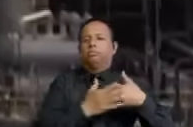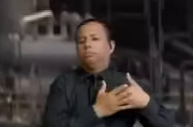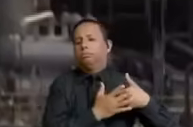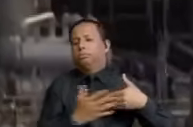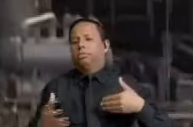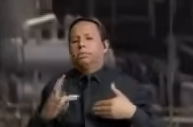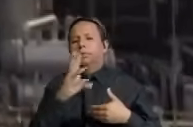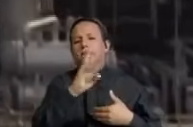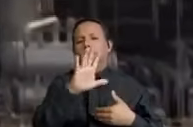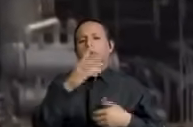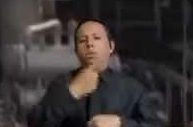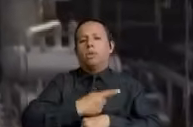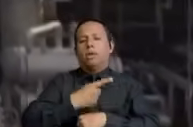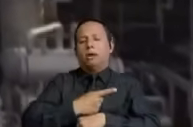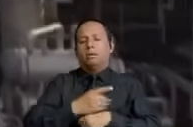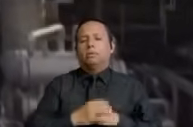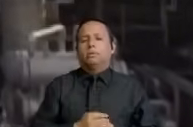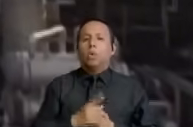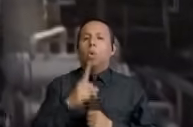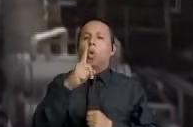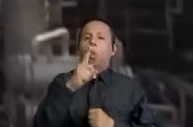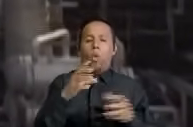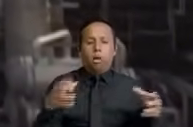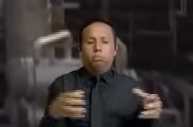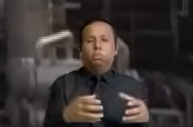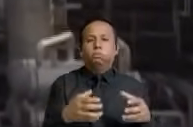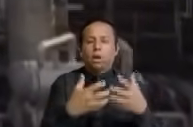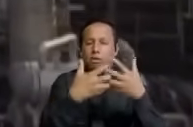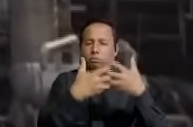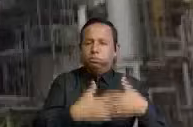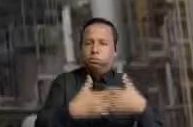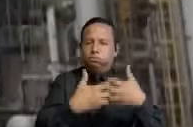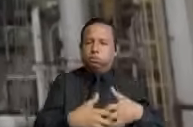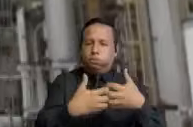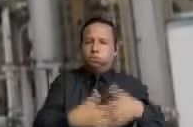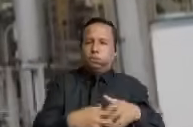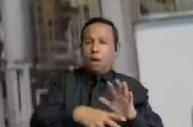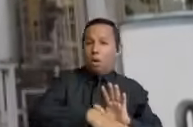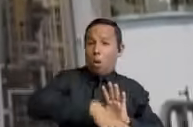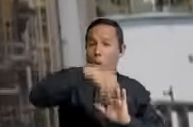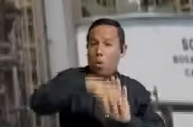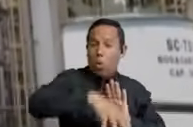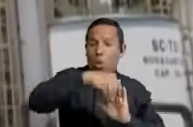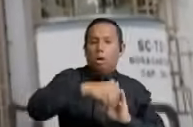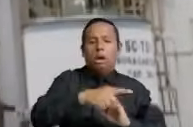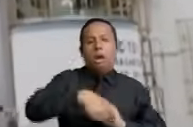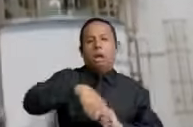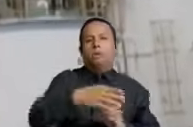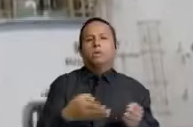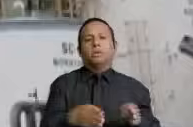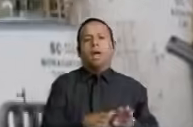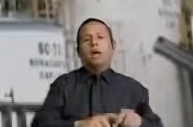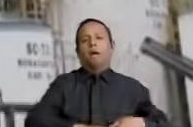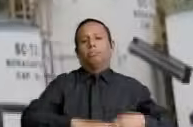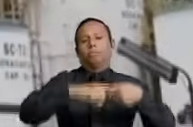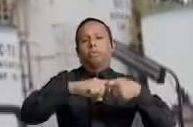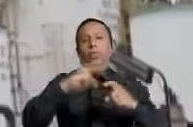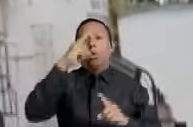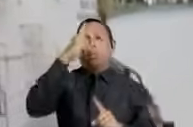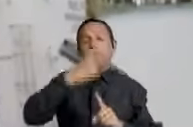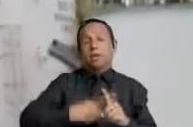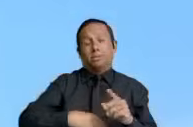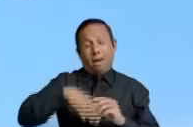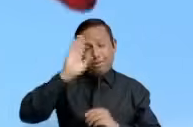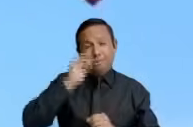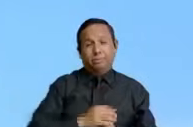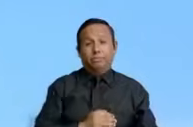días una de las instalaciones claves para la Industria petrolera del país suspendió sus operaciones por más de dos meses así lo